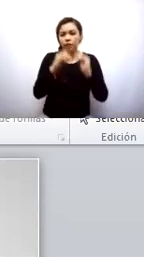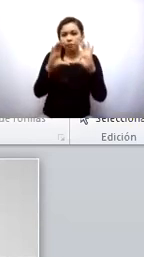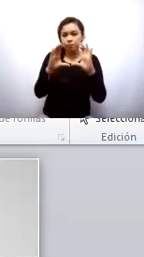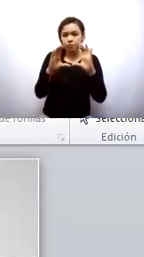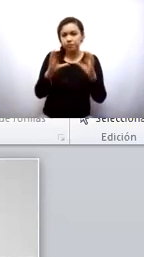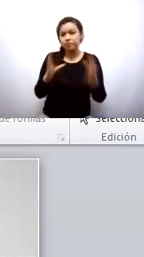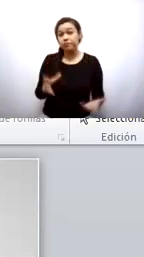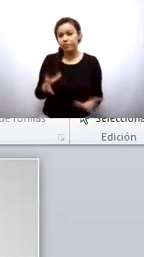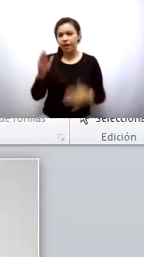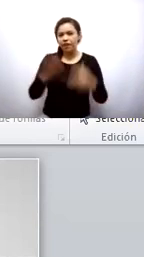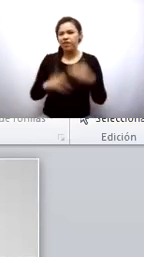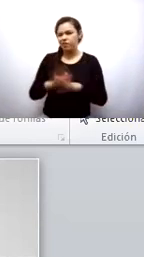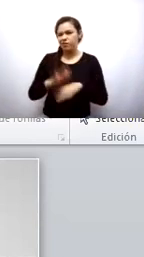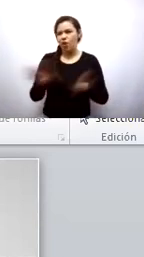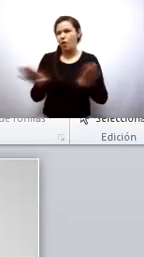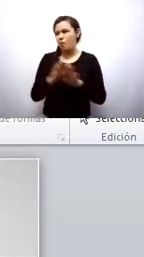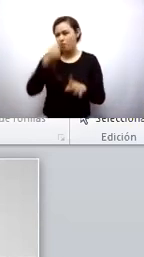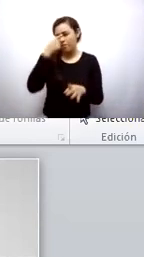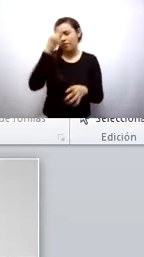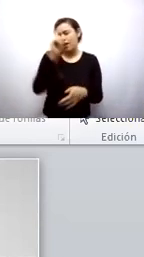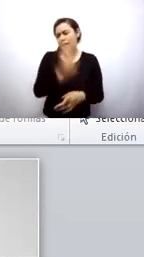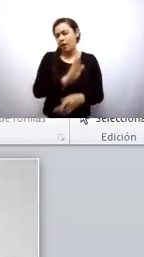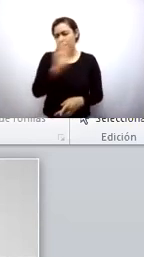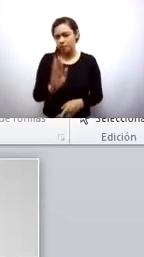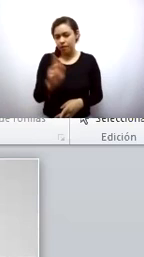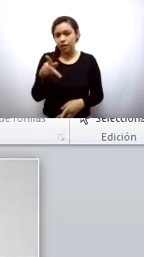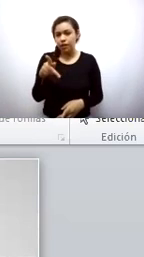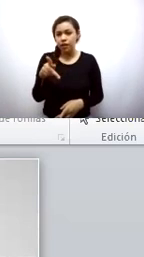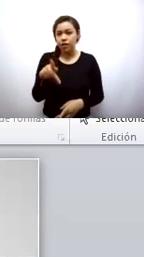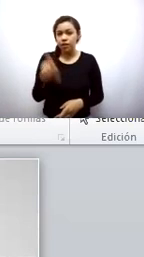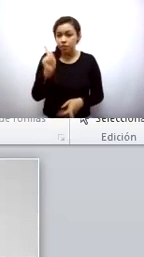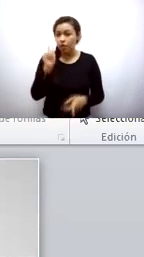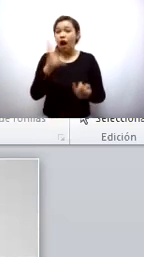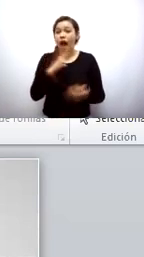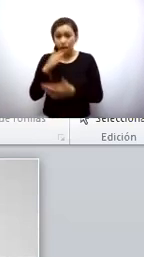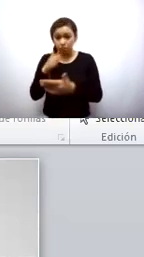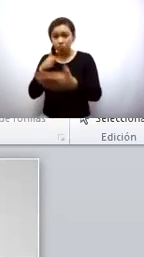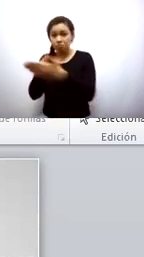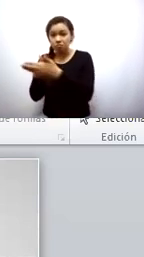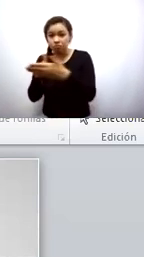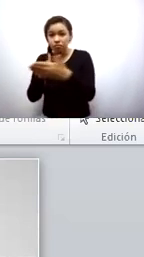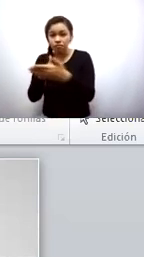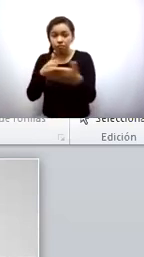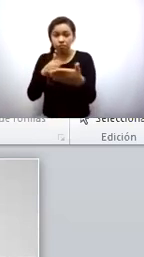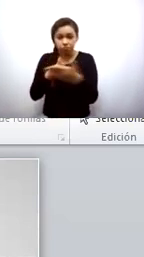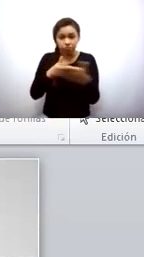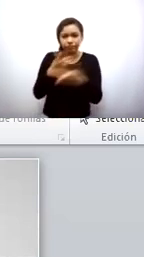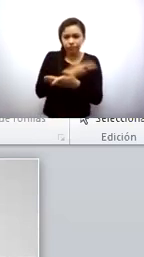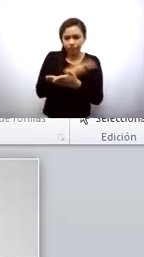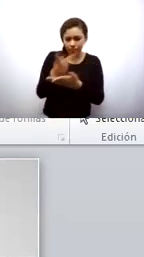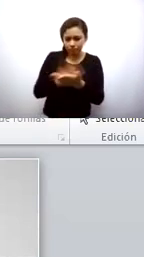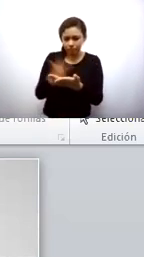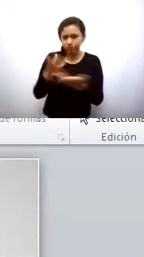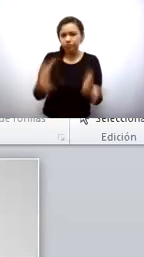veces parecieran muy sencillos, pero de esa manera nos obstaculiza pues la planeación que ya tenemos acerca